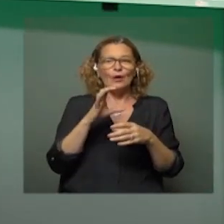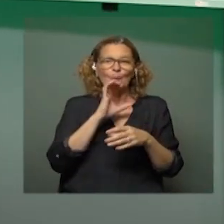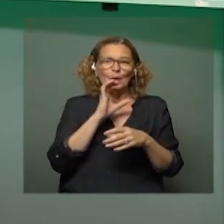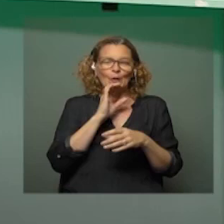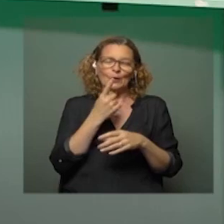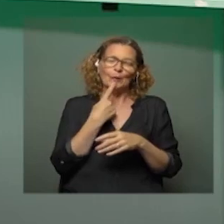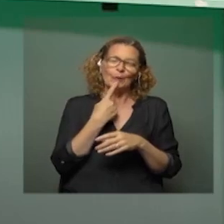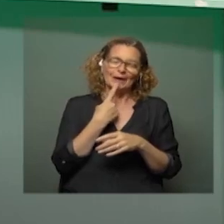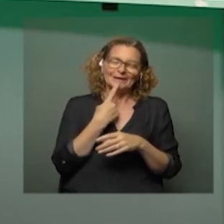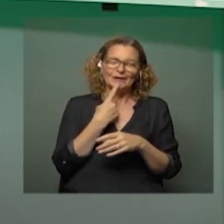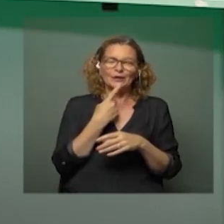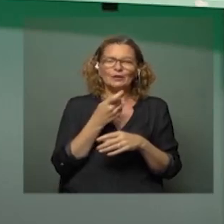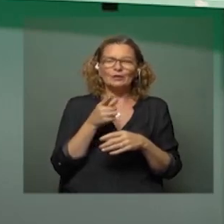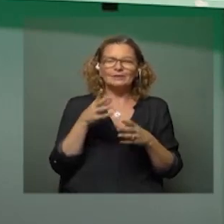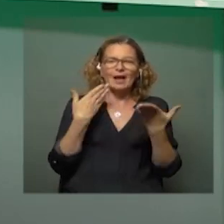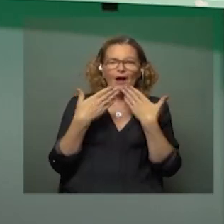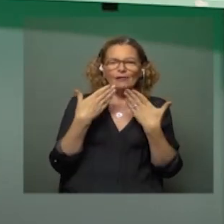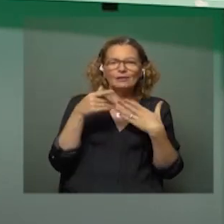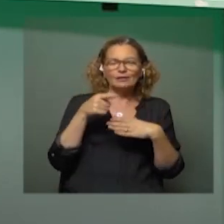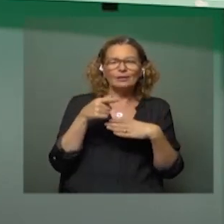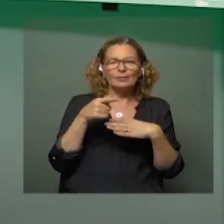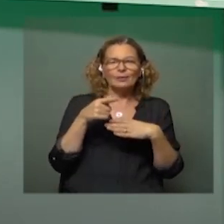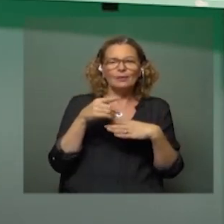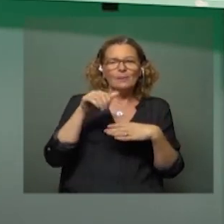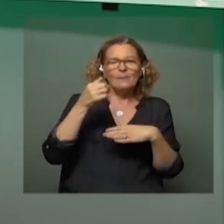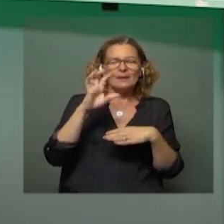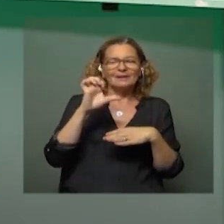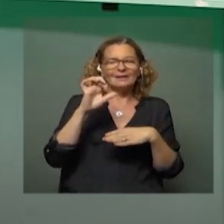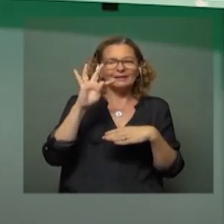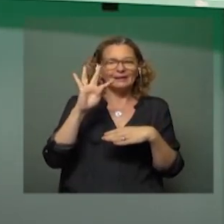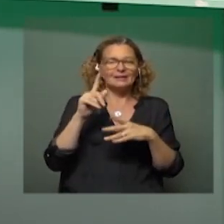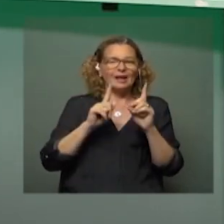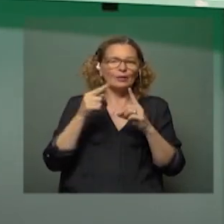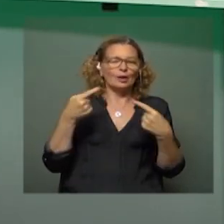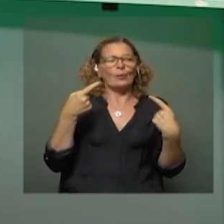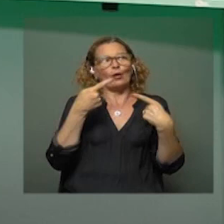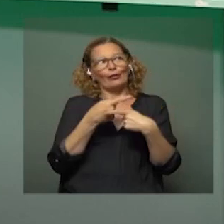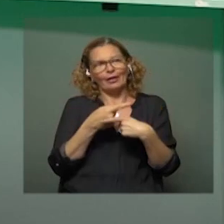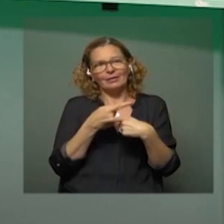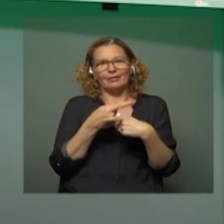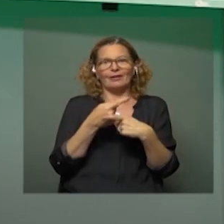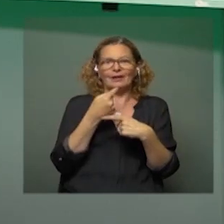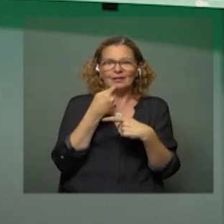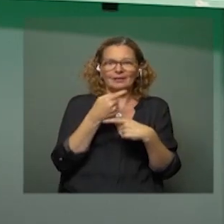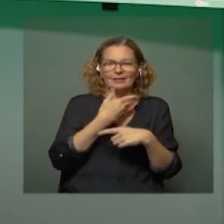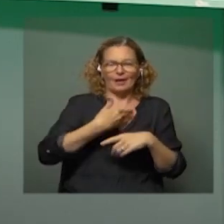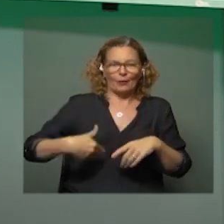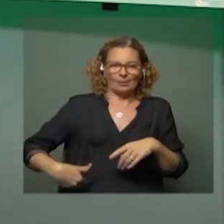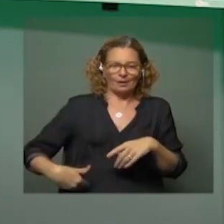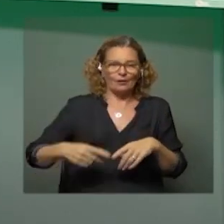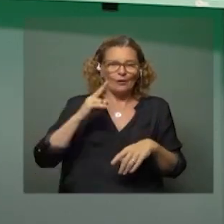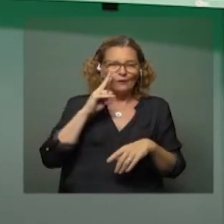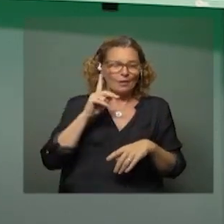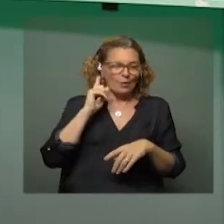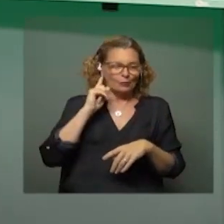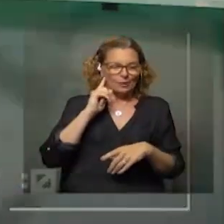político sobre estas conversaciones por el caso marcet y algunas contradicciones en el gobierno